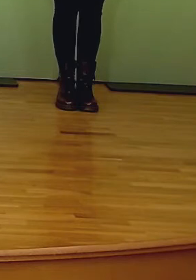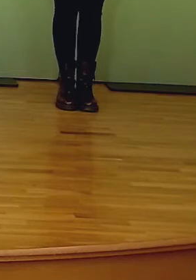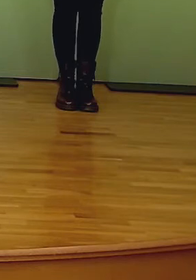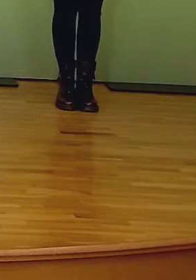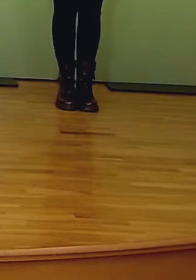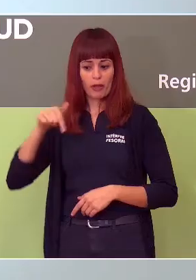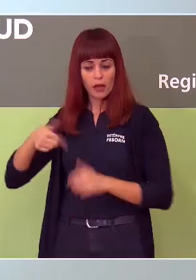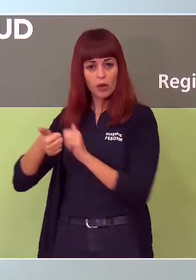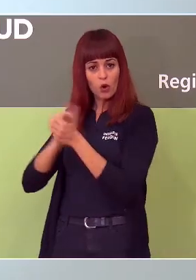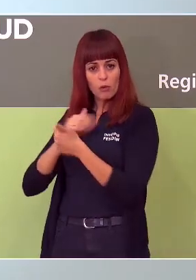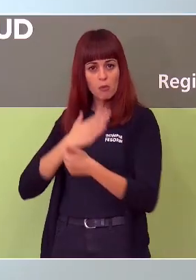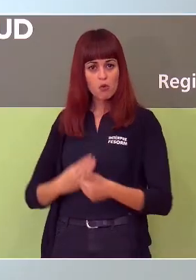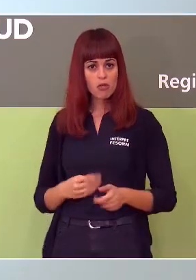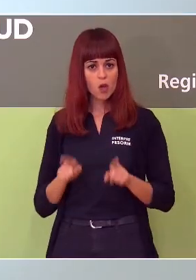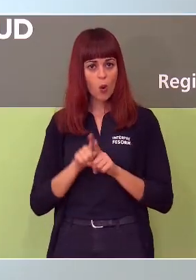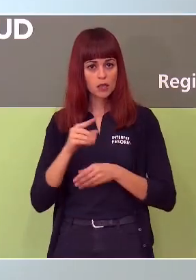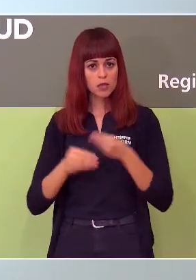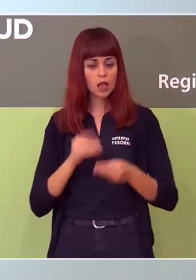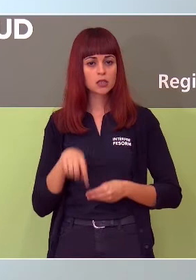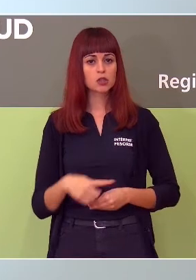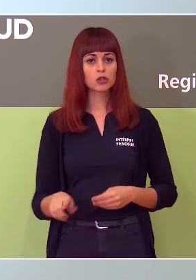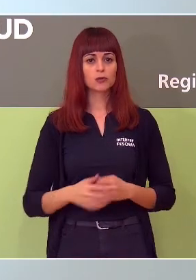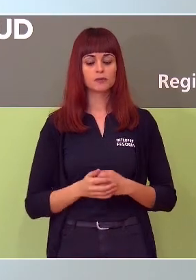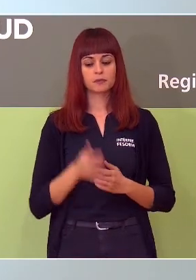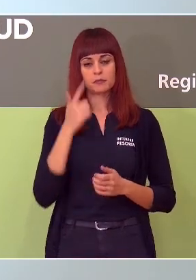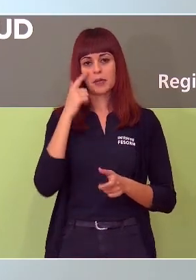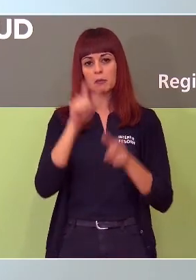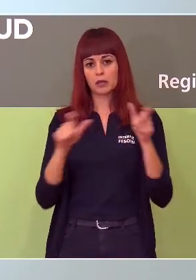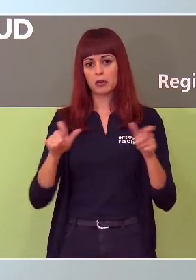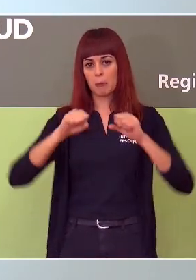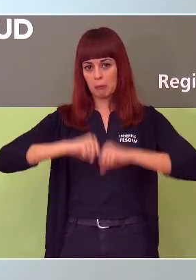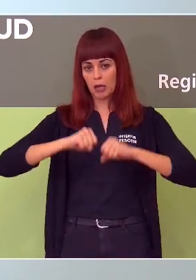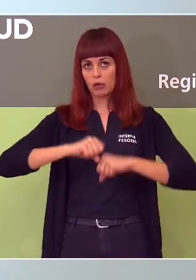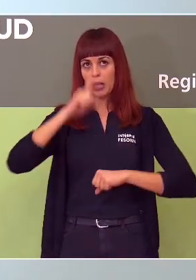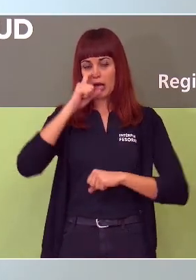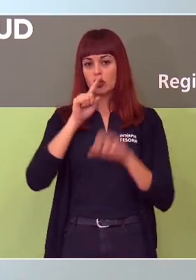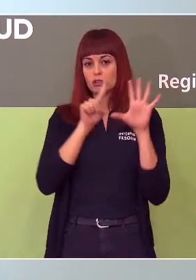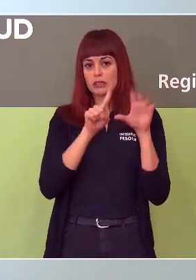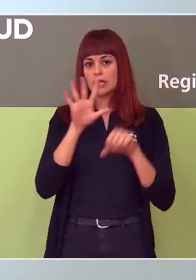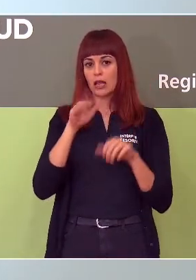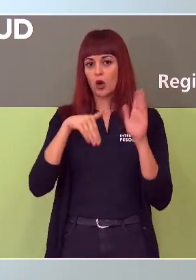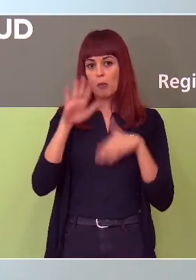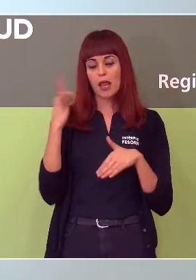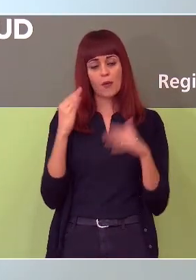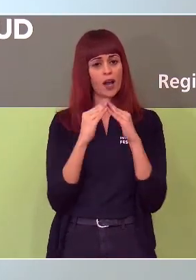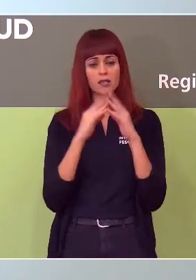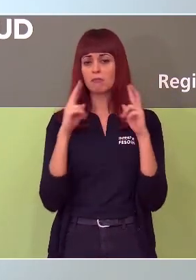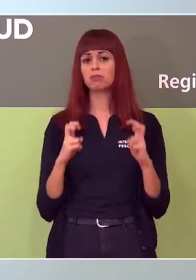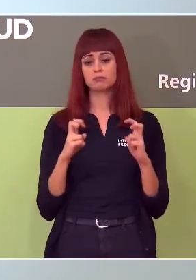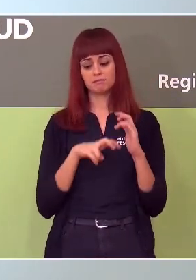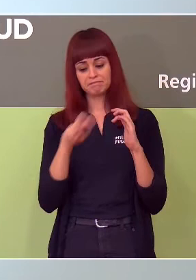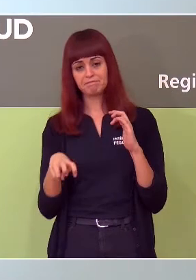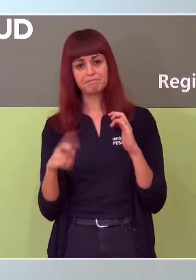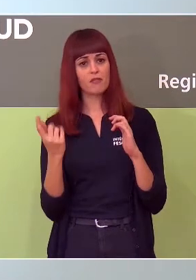aquí se podría hacer. Bueno, en principio, las personas mayores de 65 años y vulnerables, en principio, no deben de salir de su casa. Es lo que